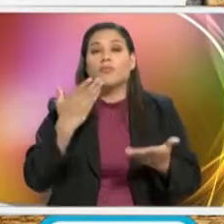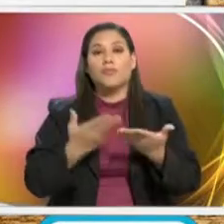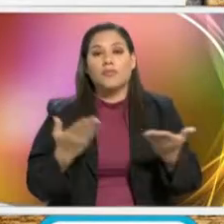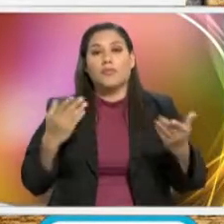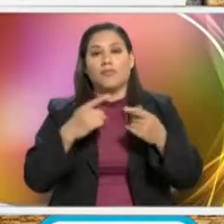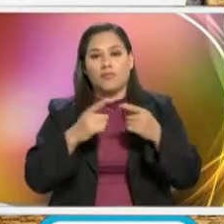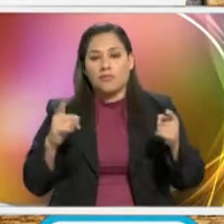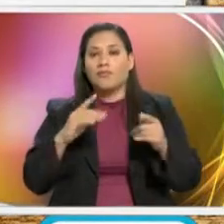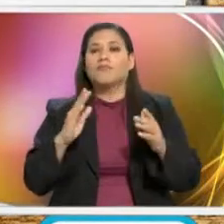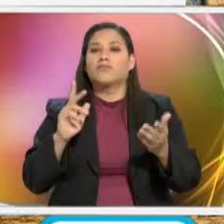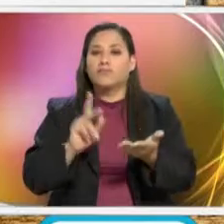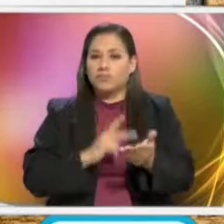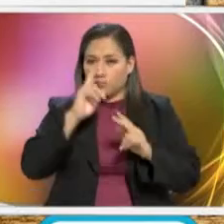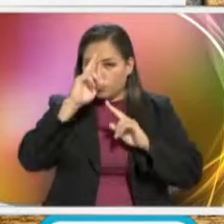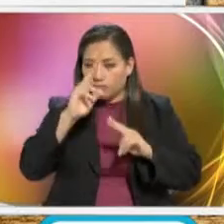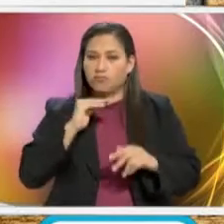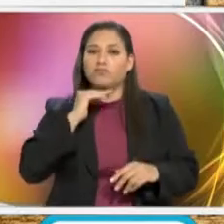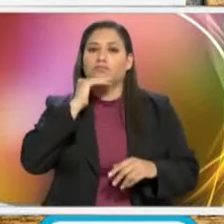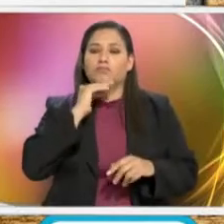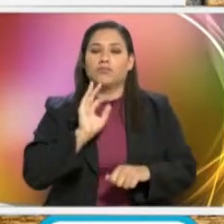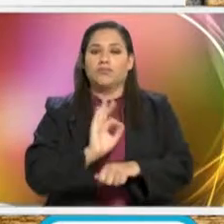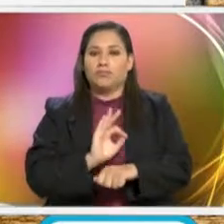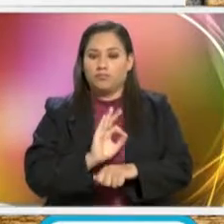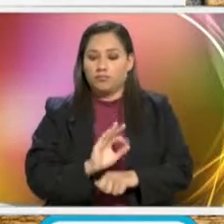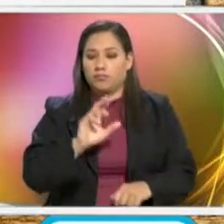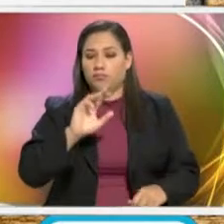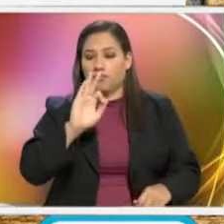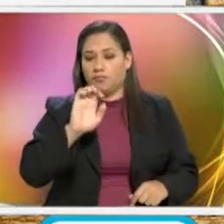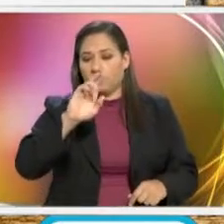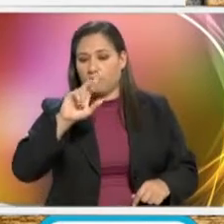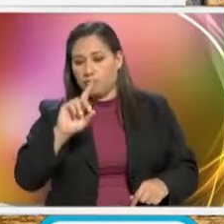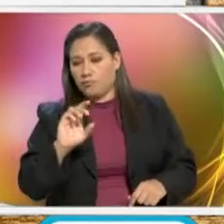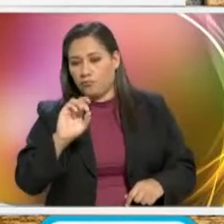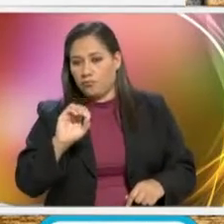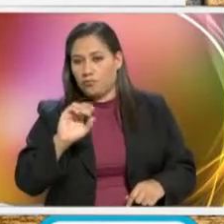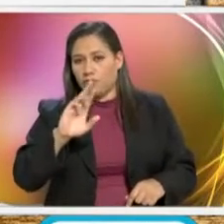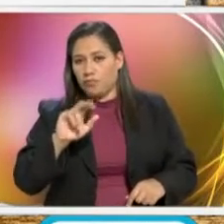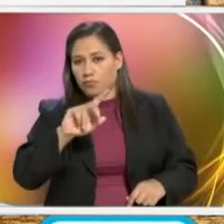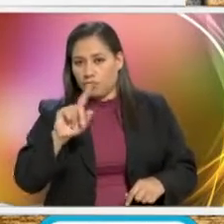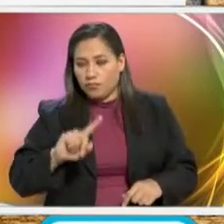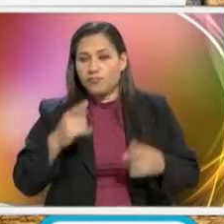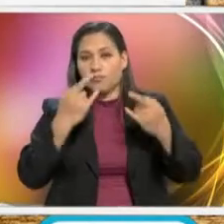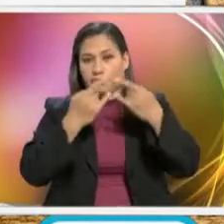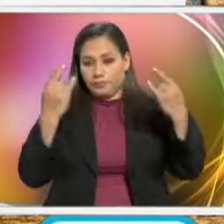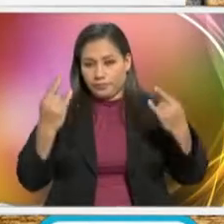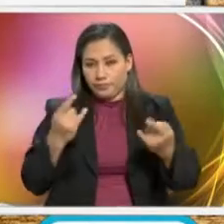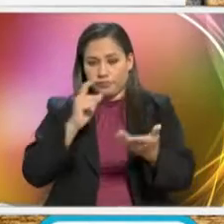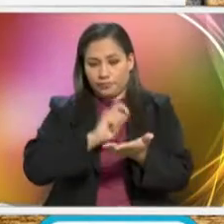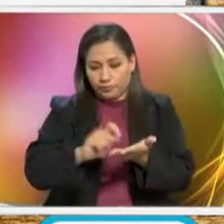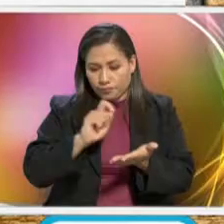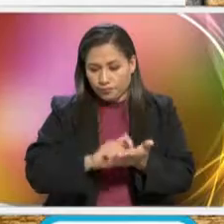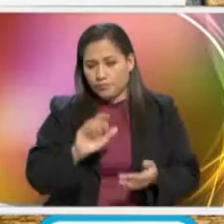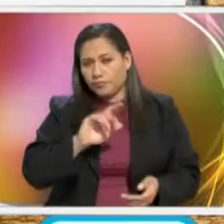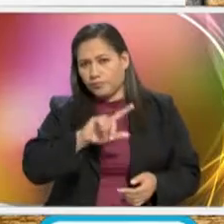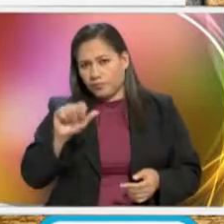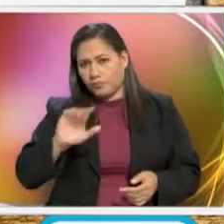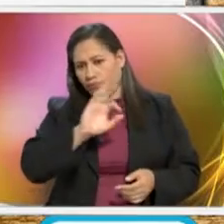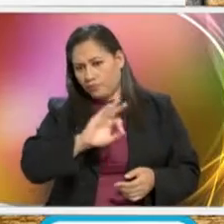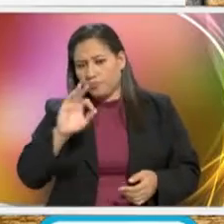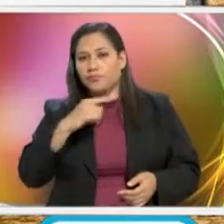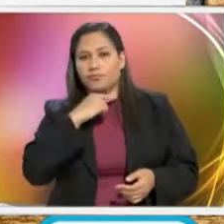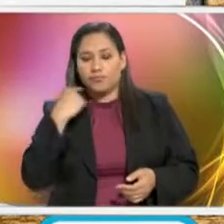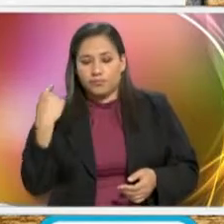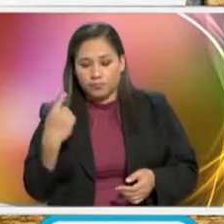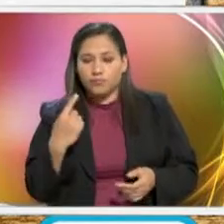de reivindicación de la defensa. Fernando Ramírez, un historiador de la época después de la